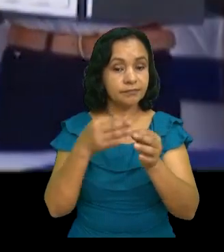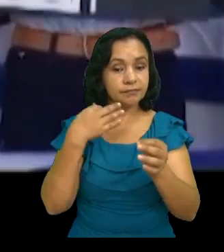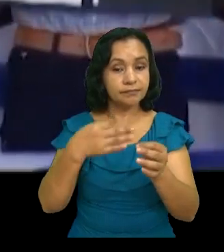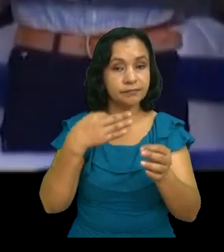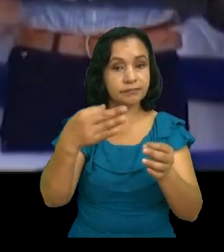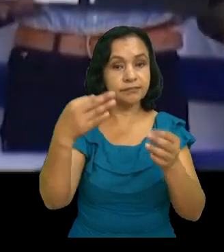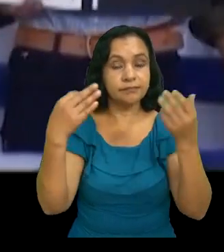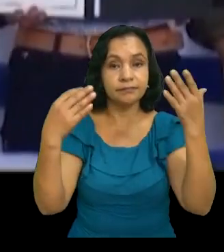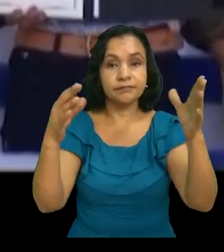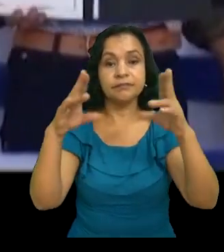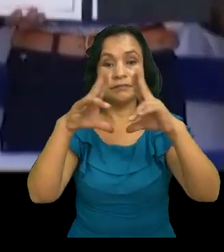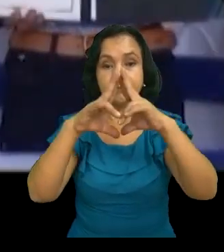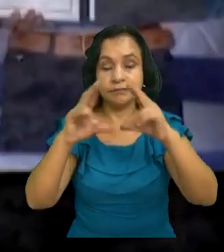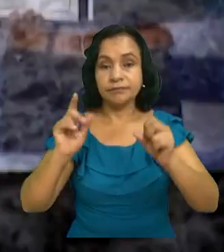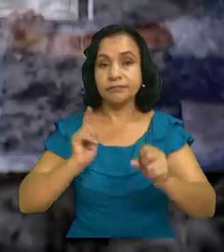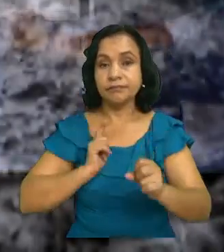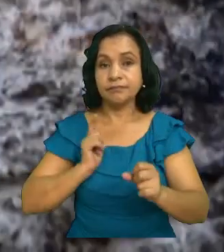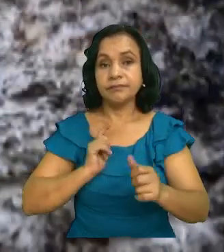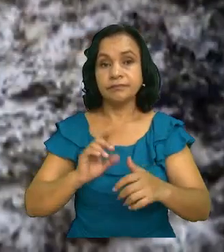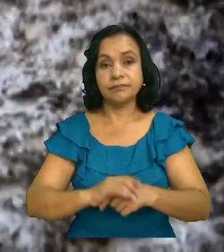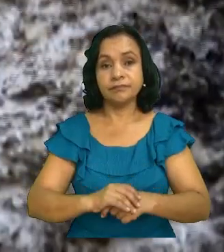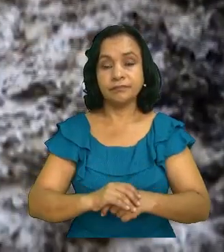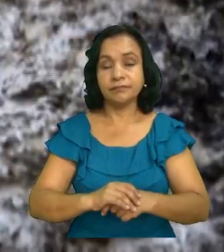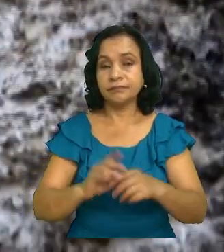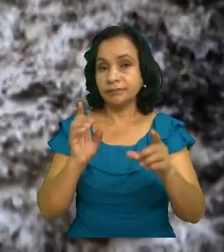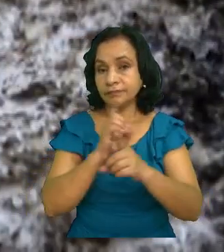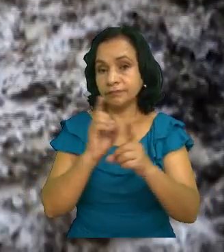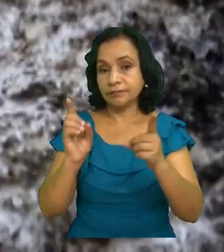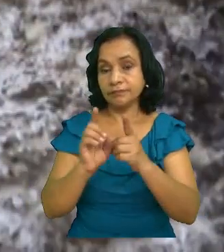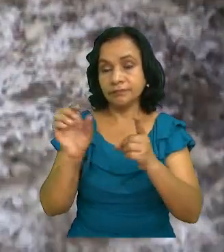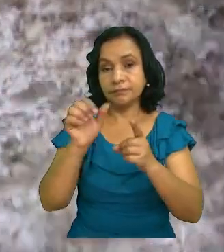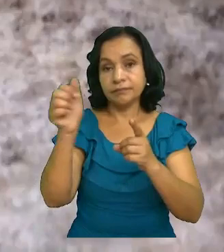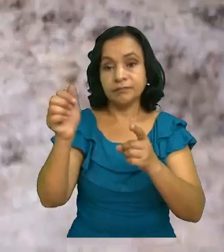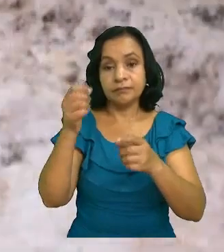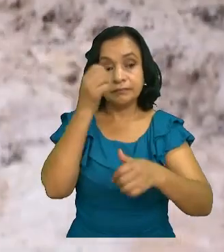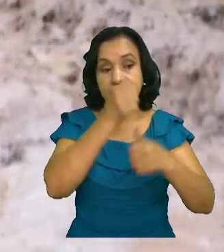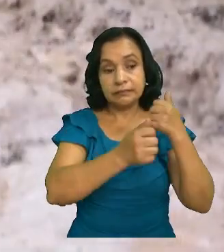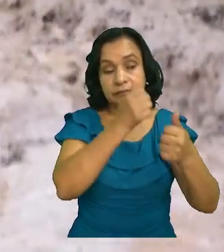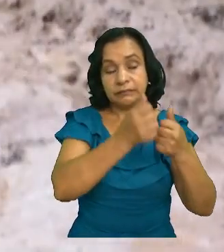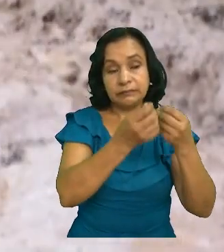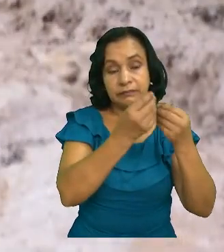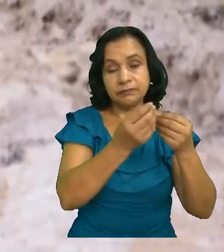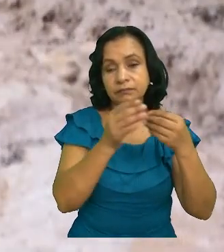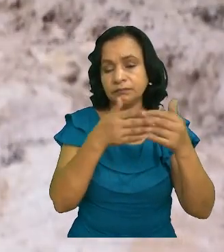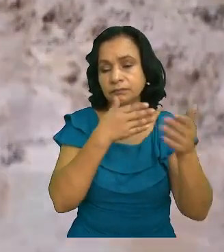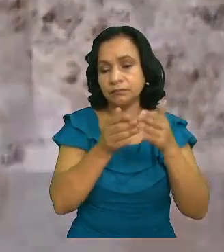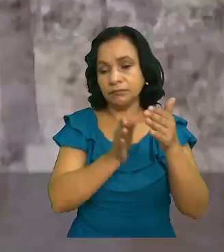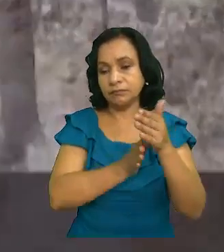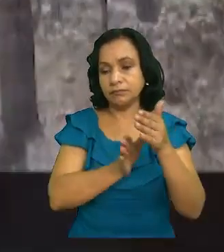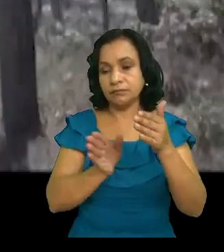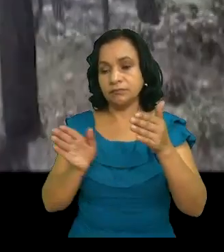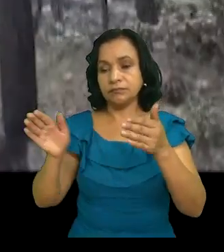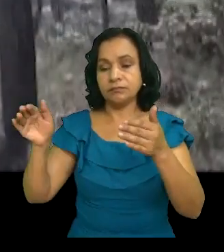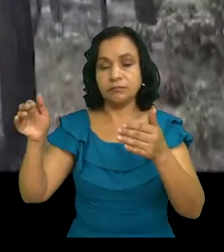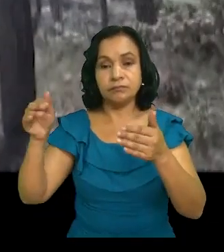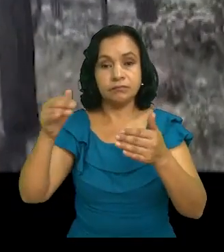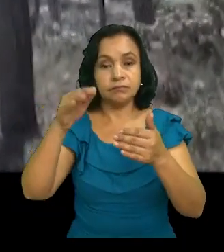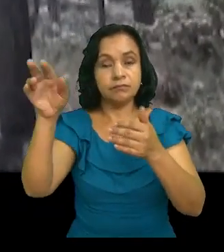presente en el país, nosotros tenemos que contar con rutas alternas, con rutas que conecten a nuestros